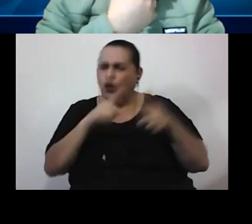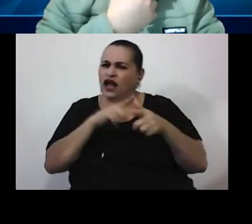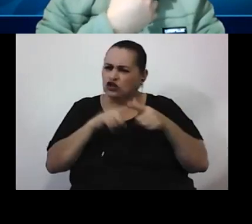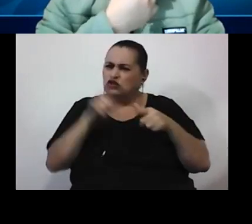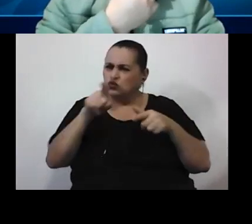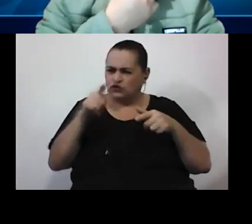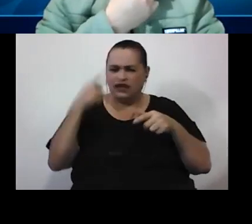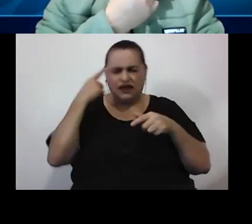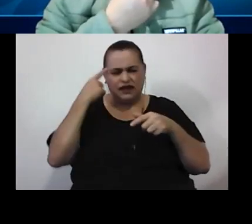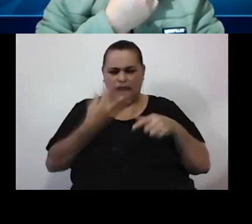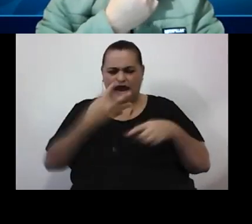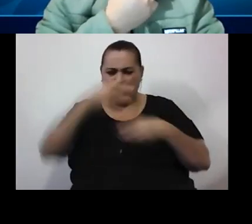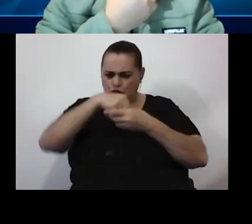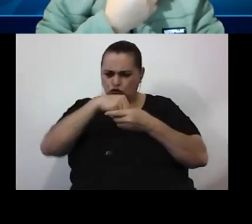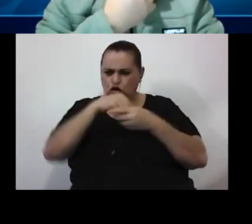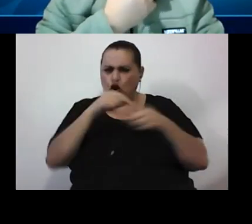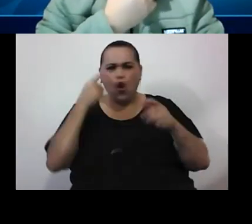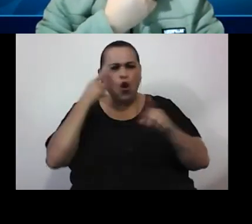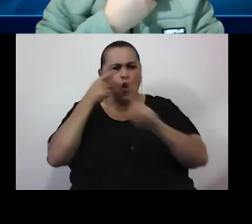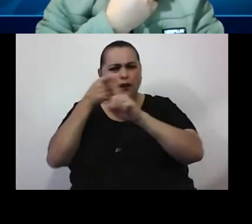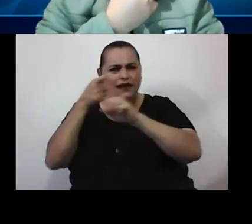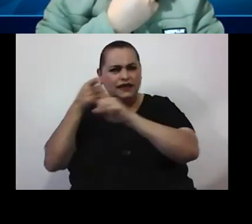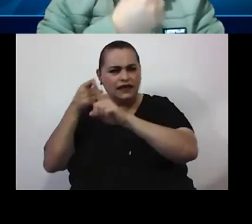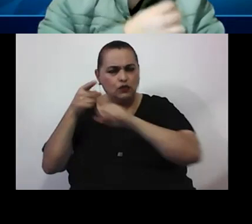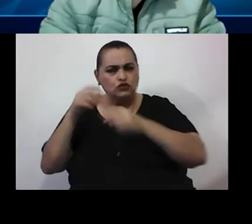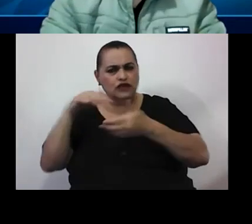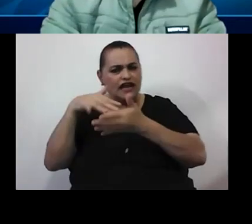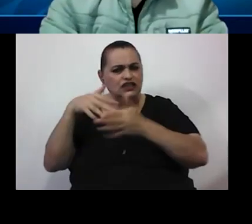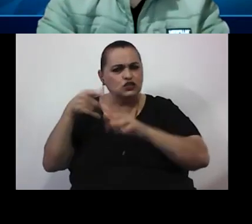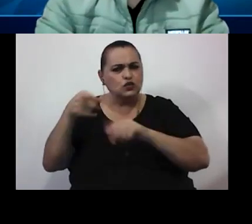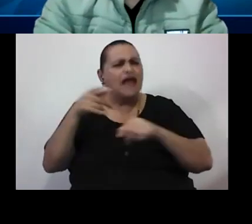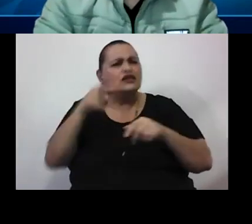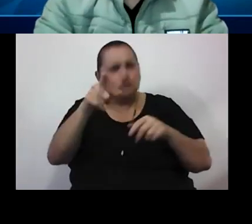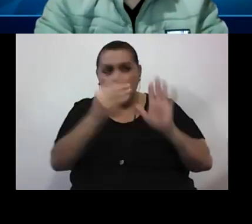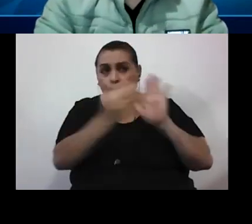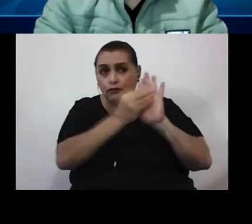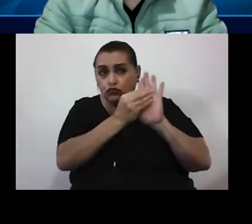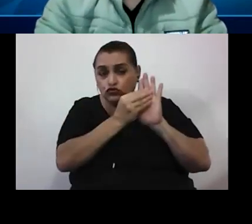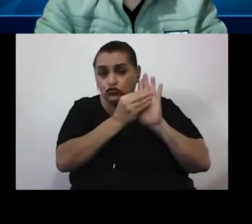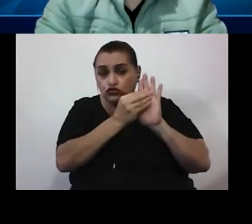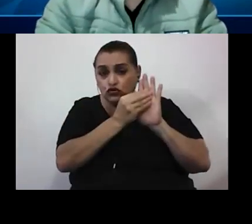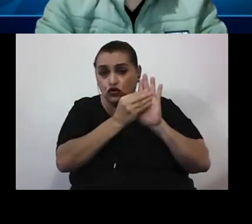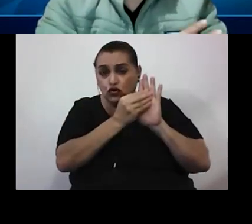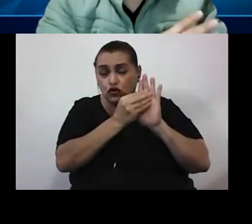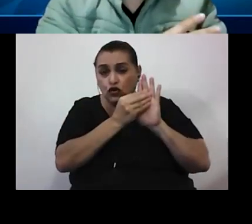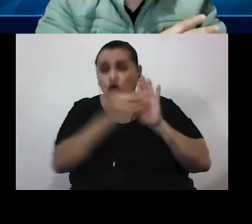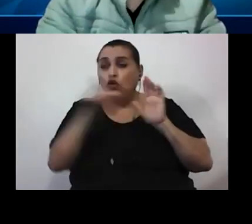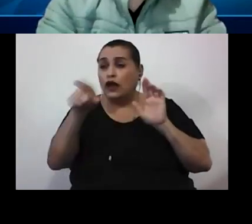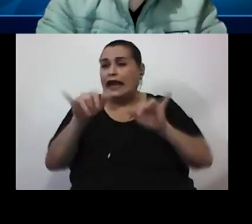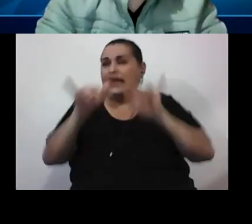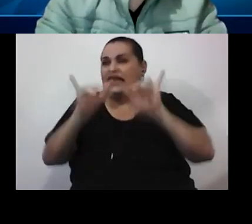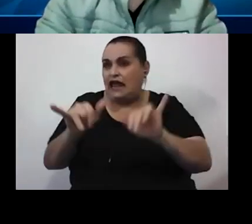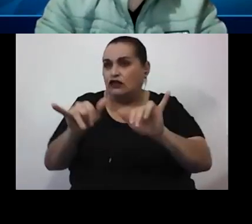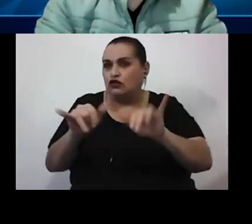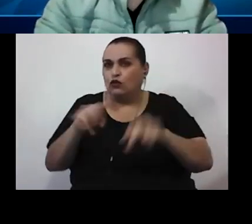¿incluyó objetivos para su alumna o alumno como los siguientes? Quedarse inquietud en su asiento, ya, quédese